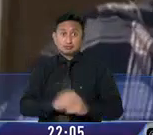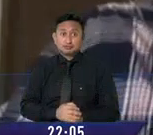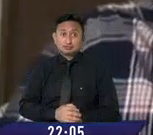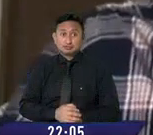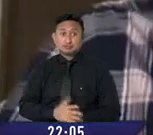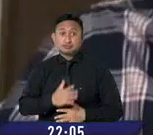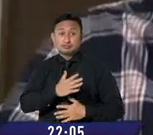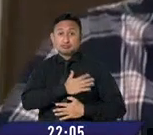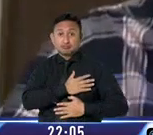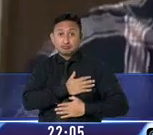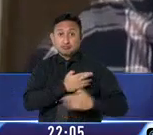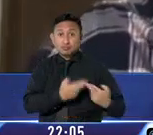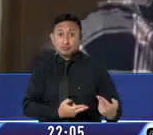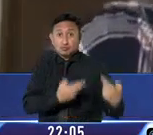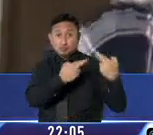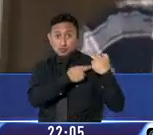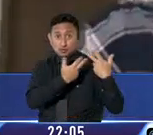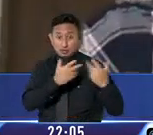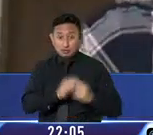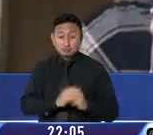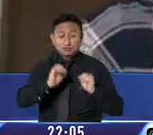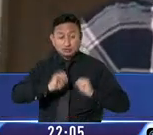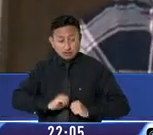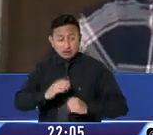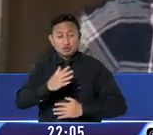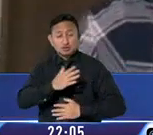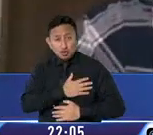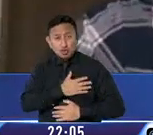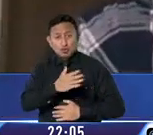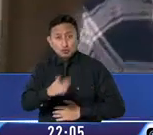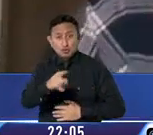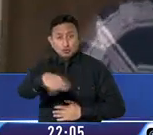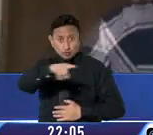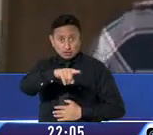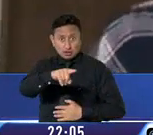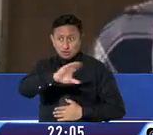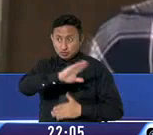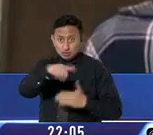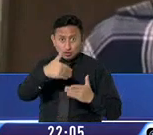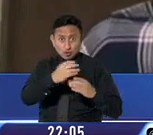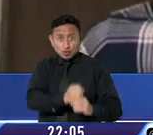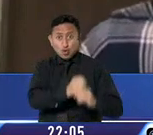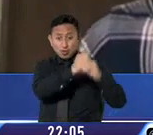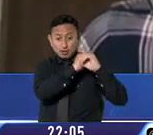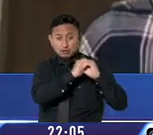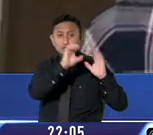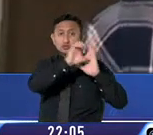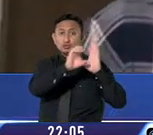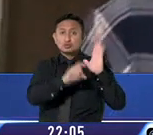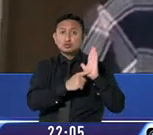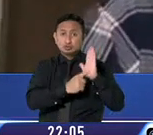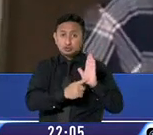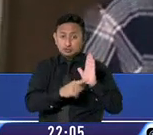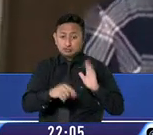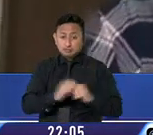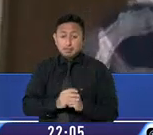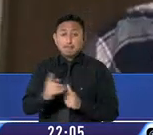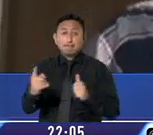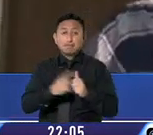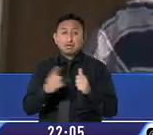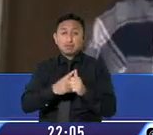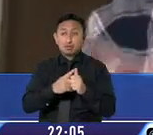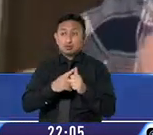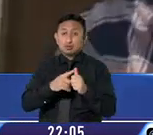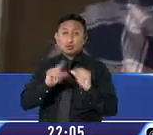deber constitucional como ciudadanos, yo vuelvo a recalcar en eso, usted tiene una obligación como ciudadano en la Constitución, que es anteponer el